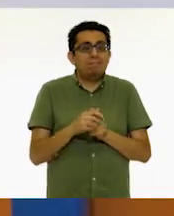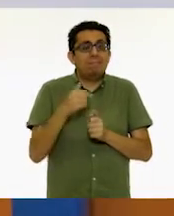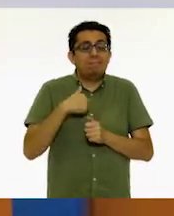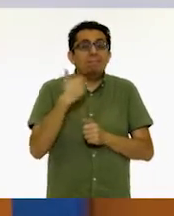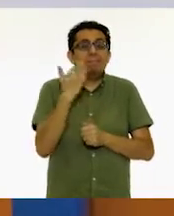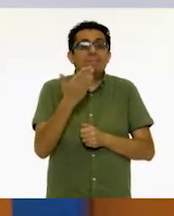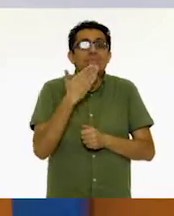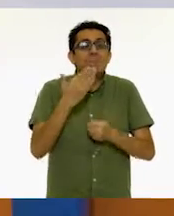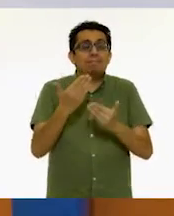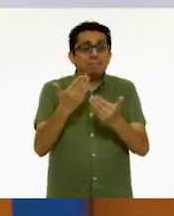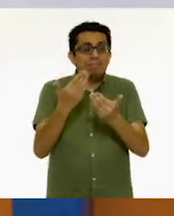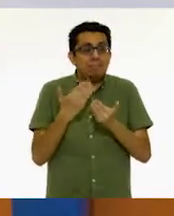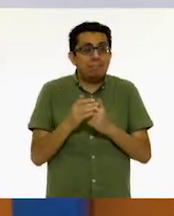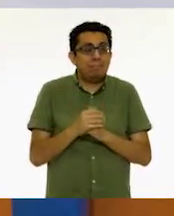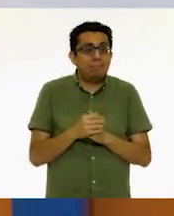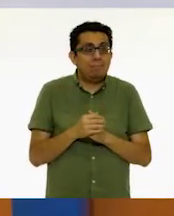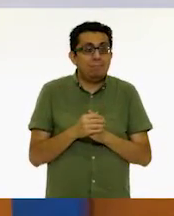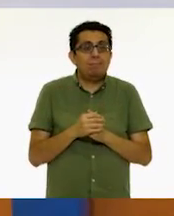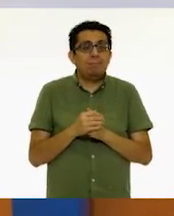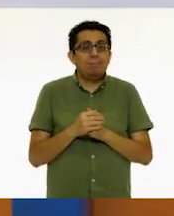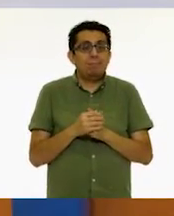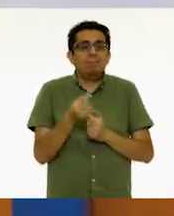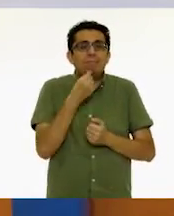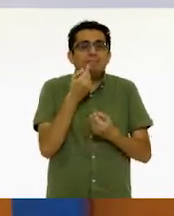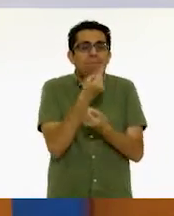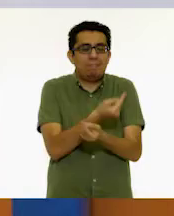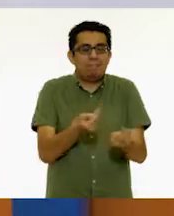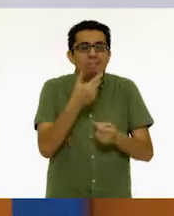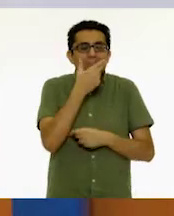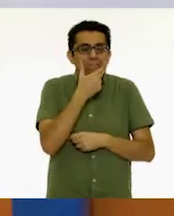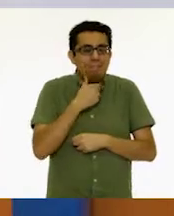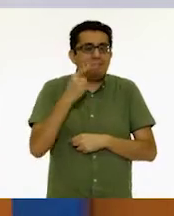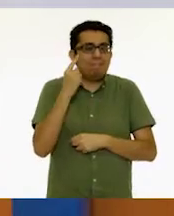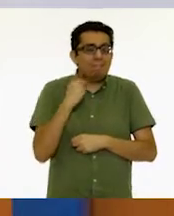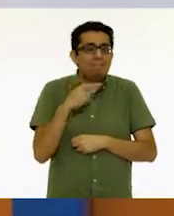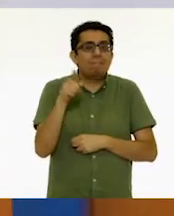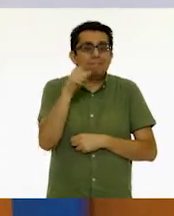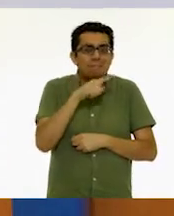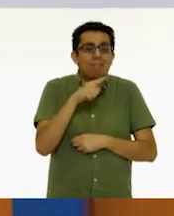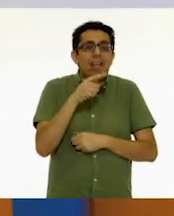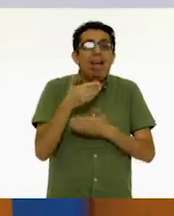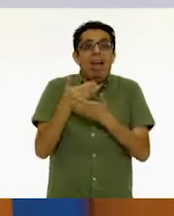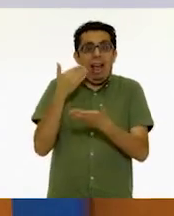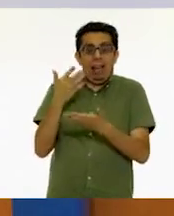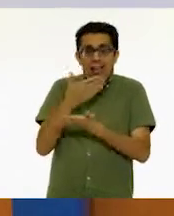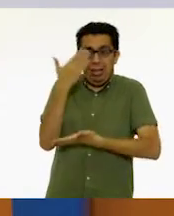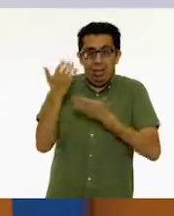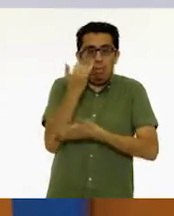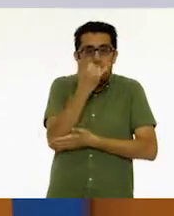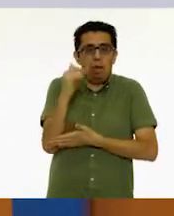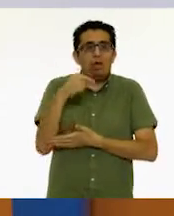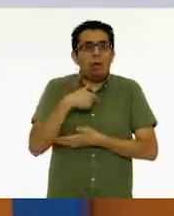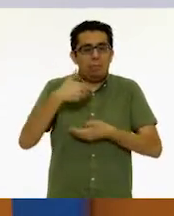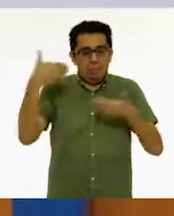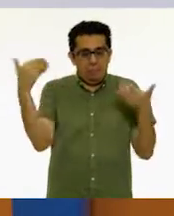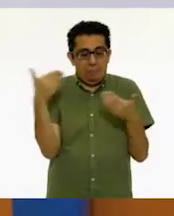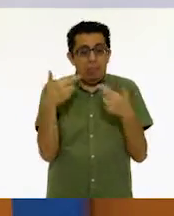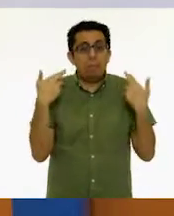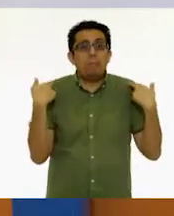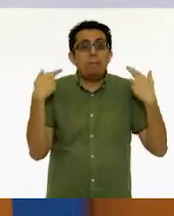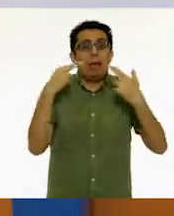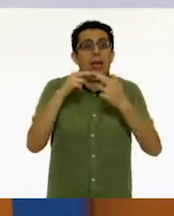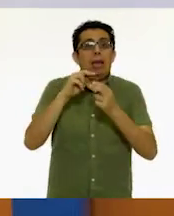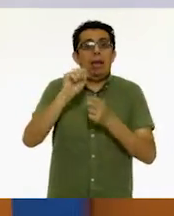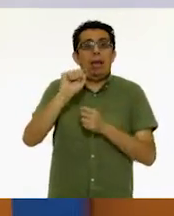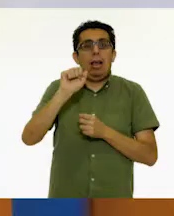bienvenida a nuestras niñas y niños que vienen del preescolar. Yo soy la maestra Angie y durante su primer